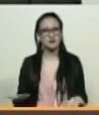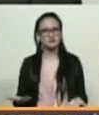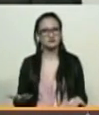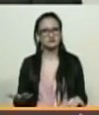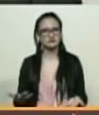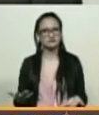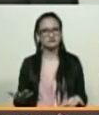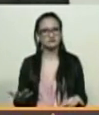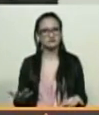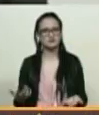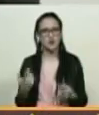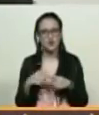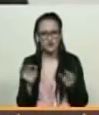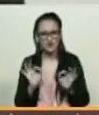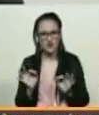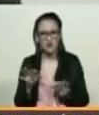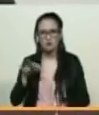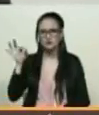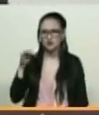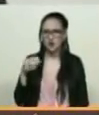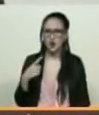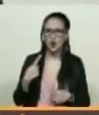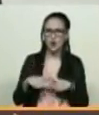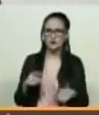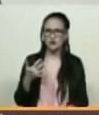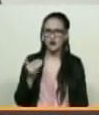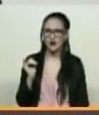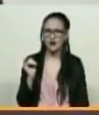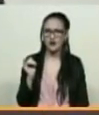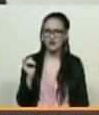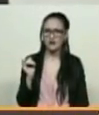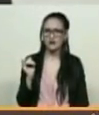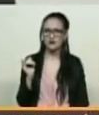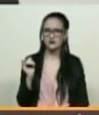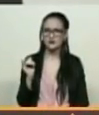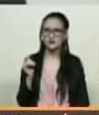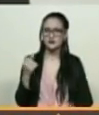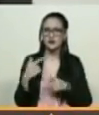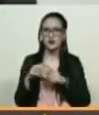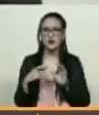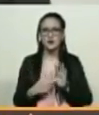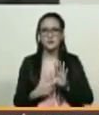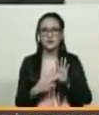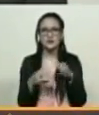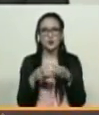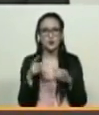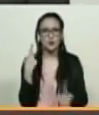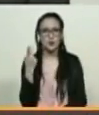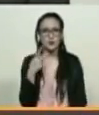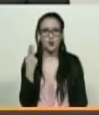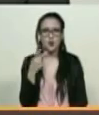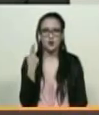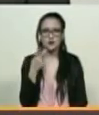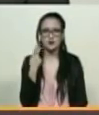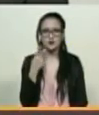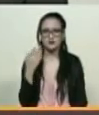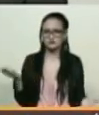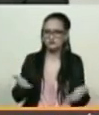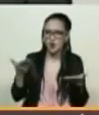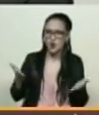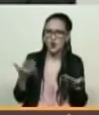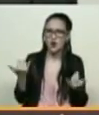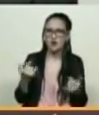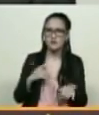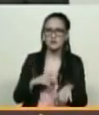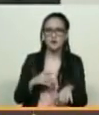diferente al voto? ¿Qué opción van a tener aquellos representantes de grupos políticos que están promoviendo en este